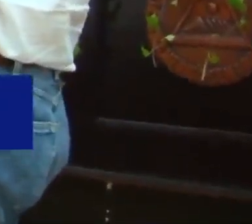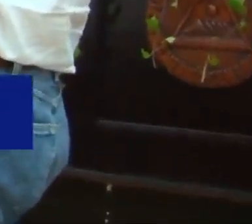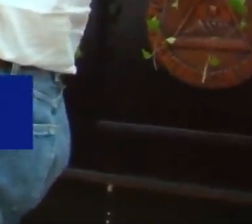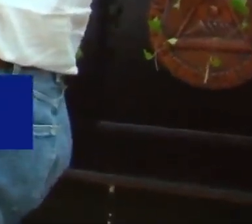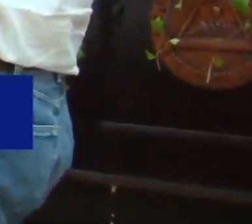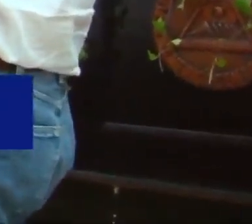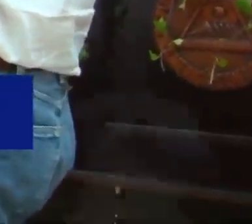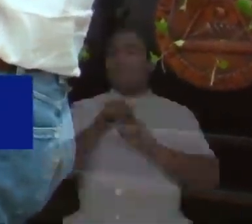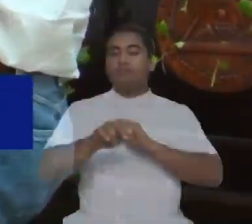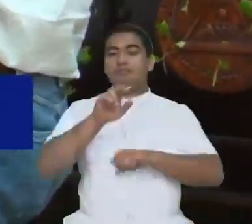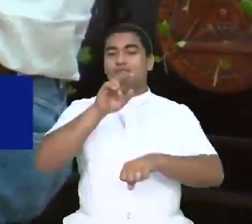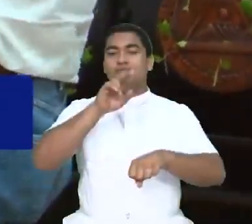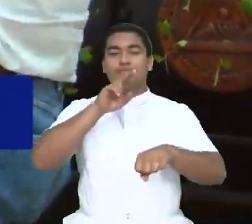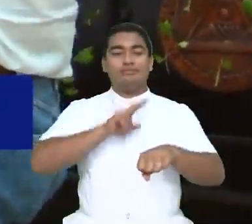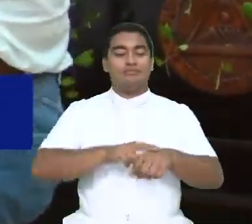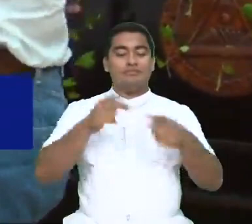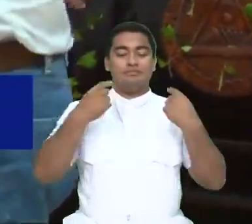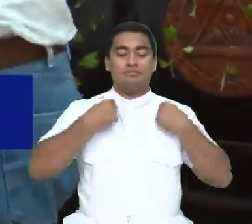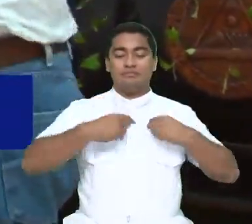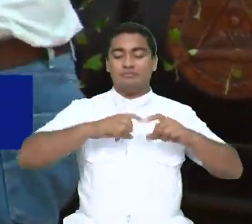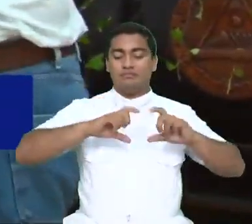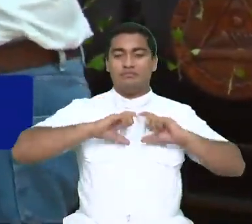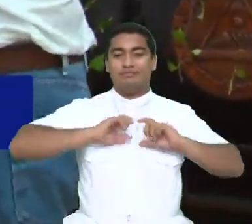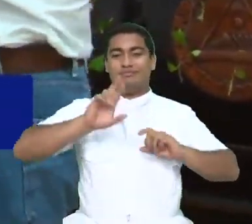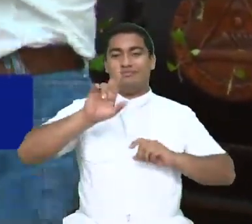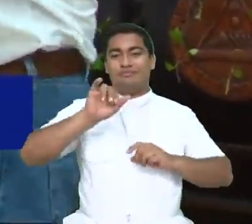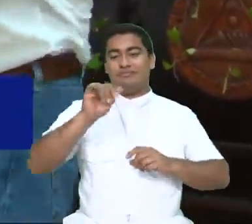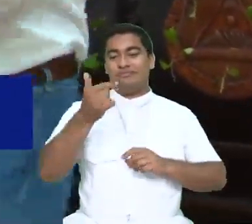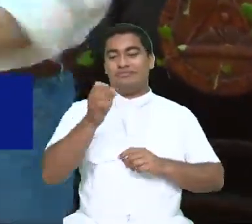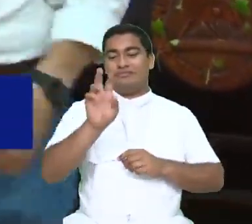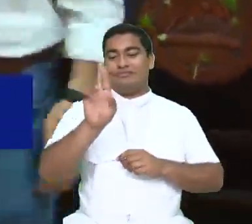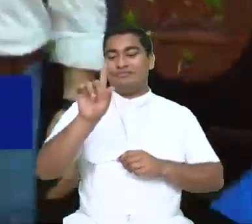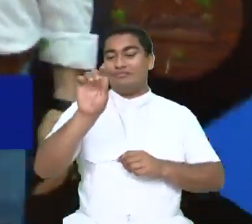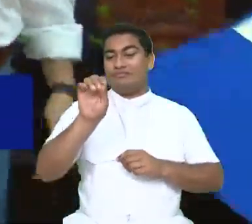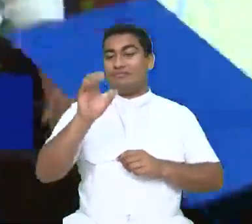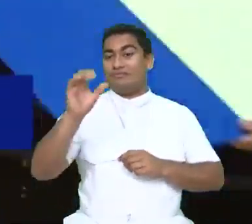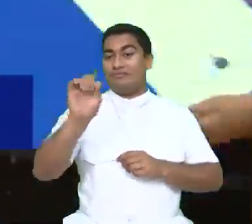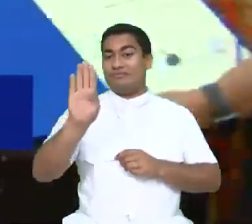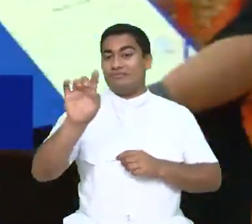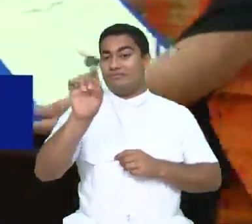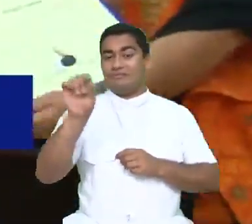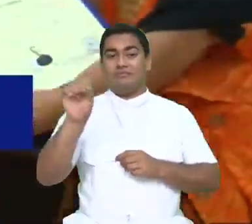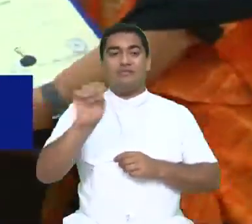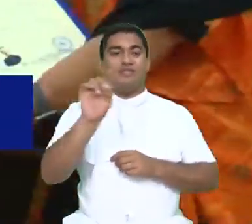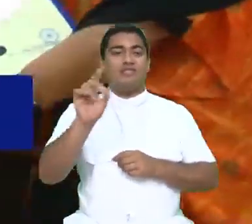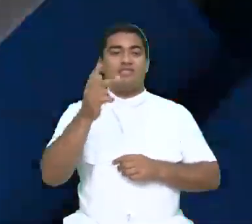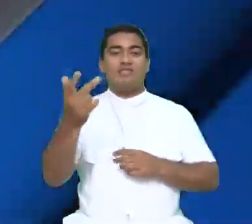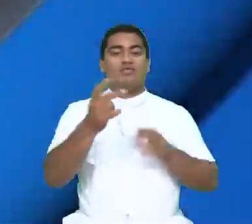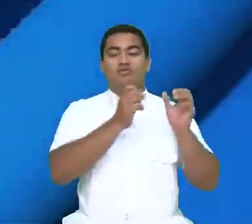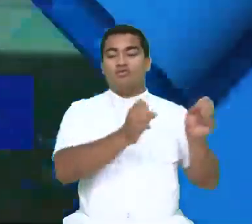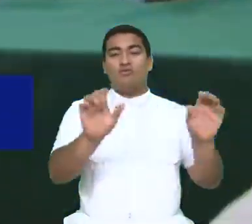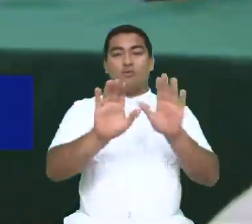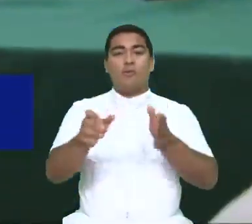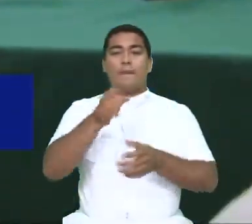Asamblea Nacional otorga la orden Rigoberto Cabezas a 18 destacados periodistas.